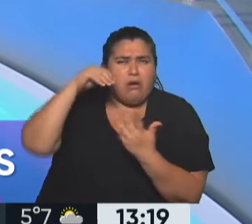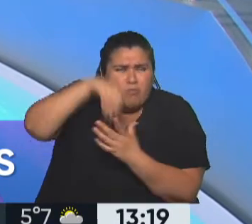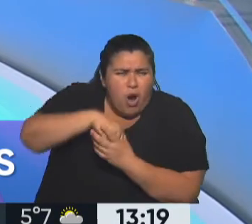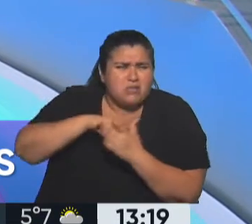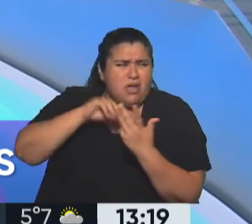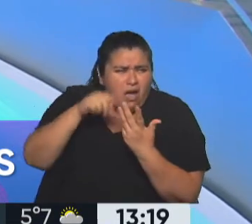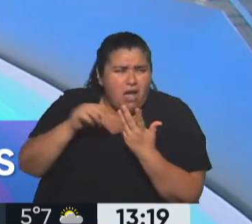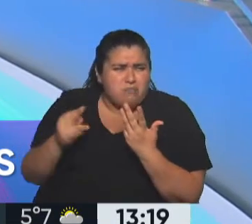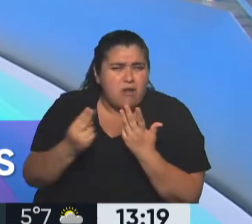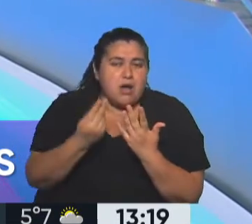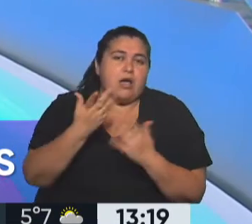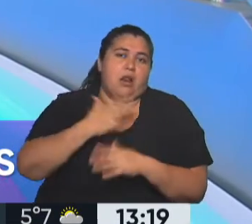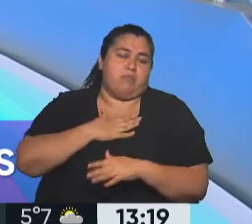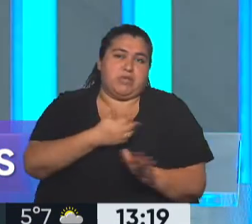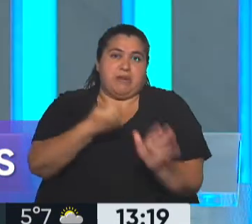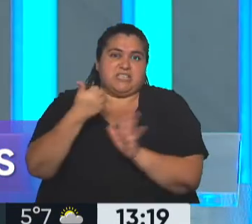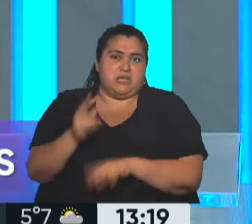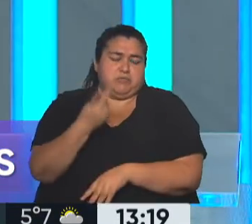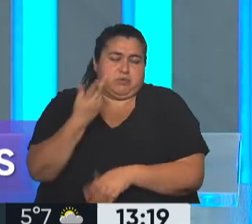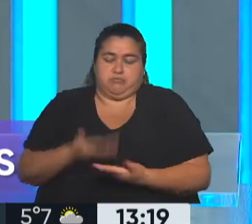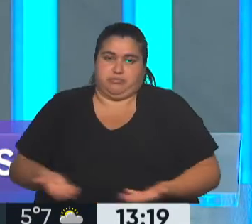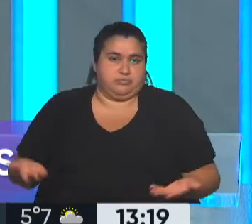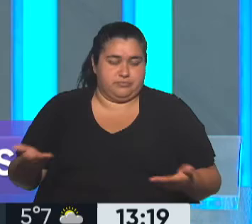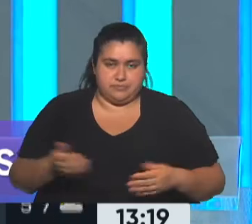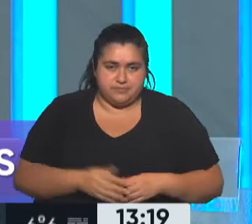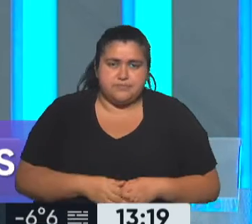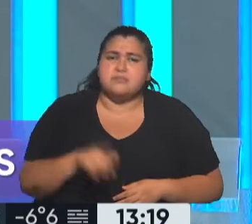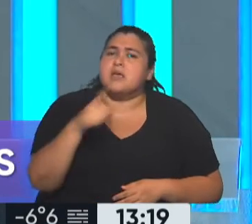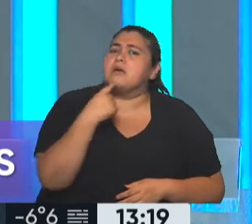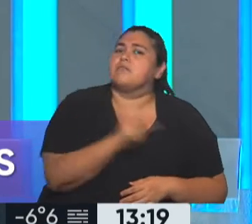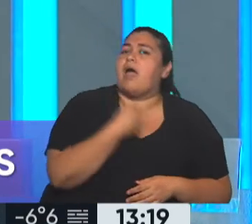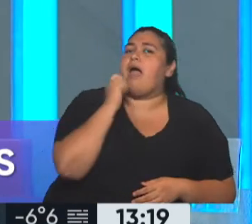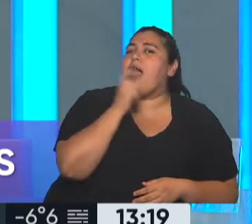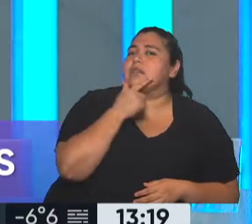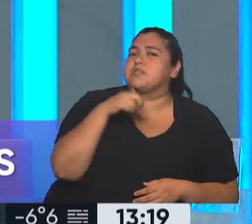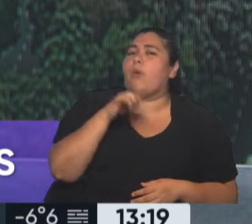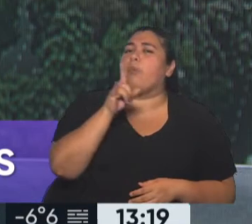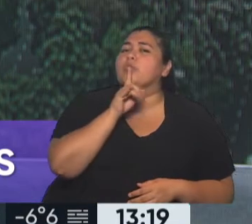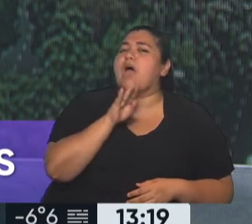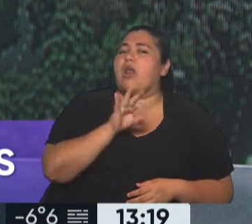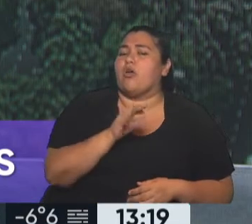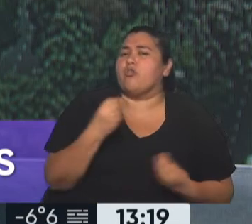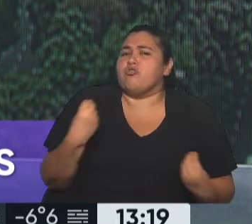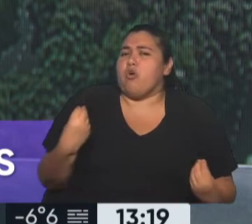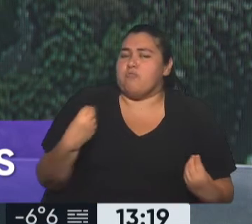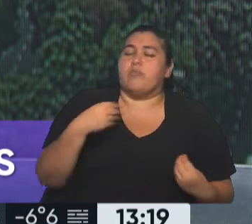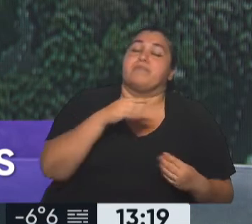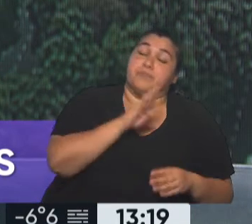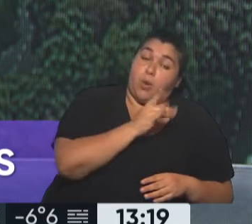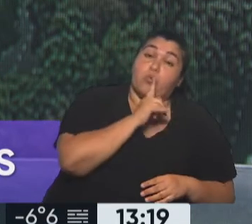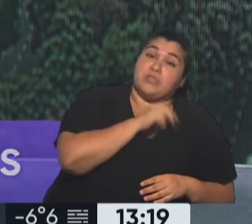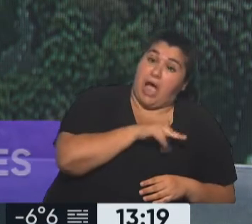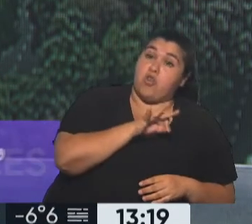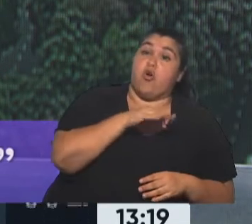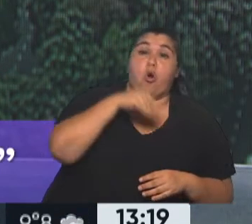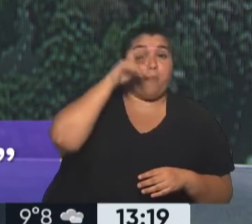La verdad que sí. Bueno, cuando hablamos de gas butano, ¿cómo debemos cuidarnos, doctor? Bueno, el gas butano y el gas metano, como les decía, Sí. es también